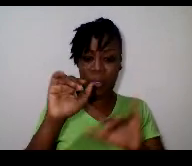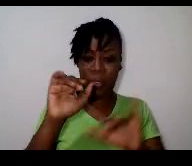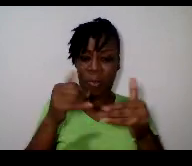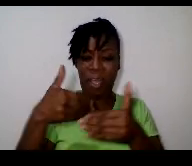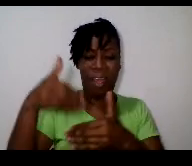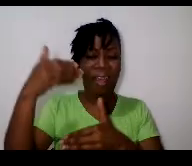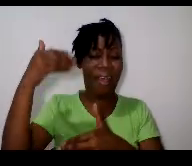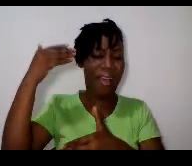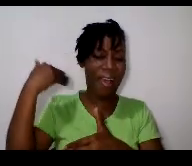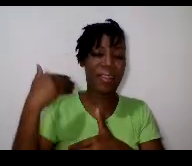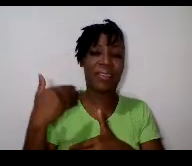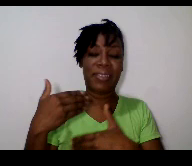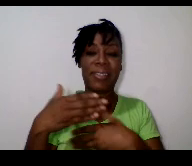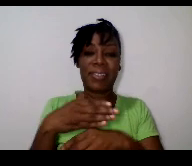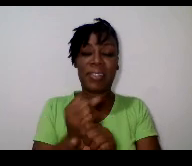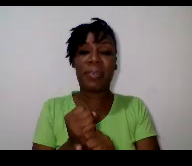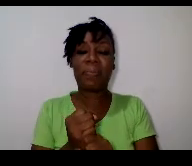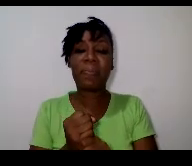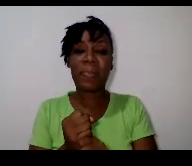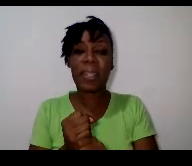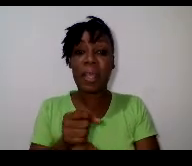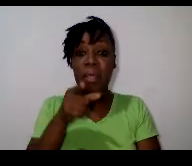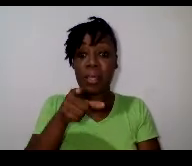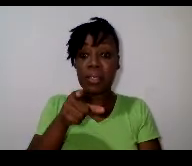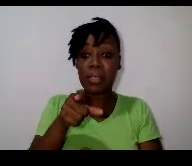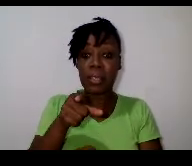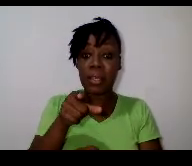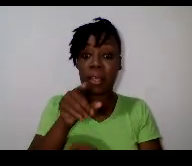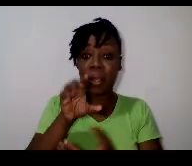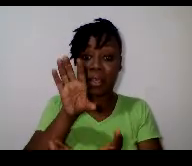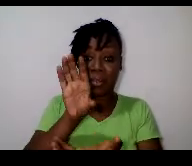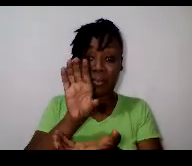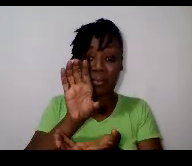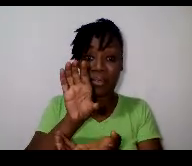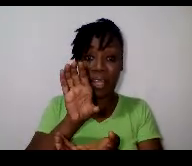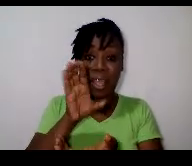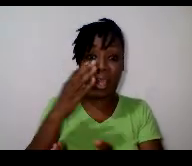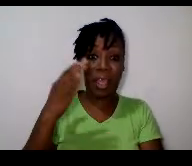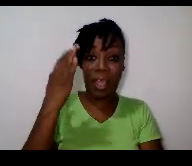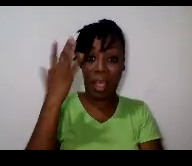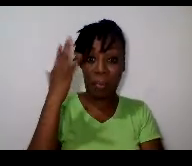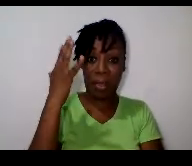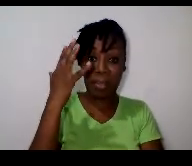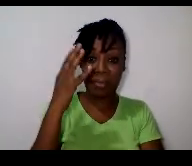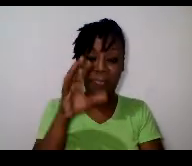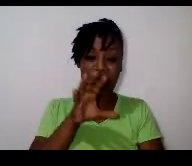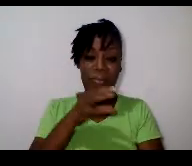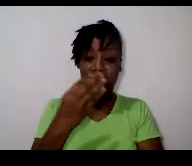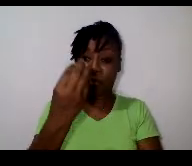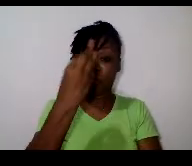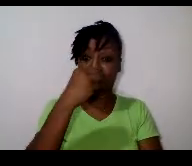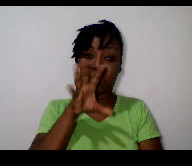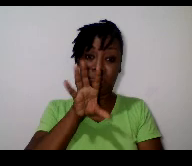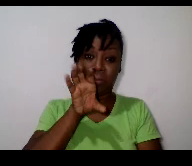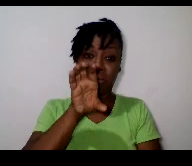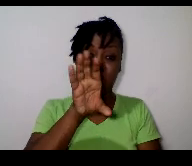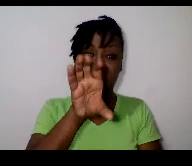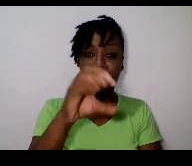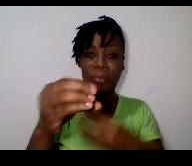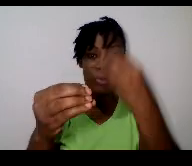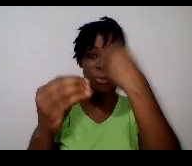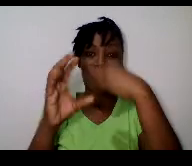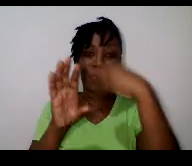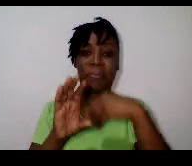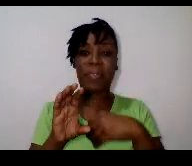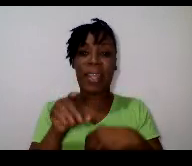tiempos atrás como un videojuego, donde este muñequito amarillo se comía a todos los otros muñequitos pequeñitos. Y ese era